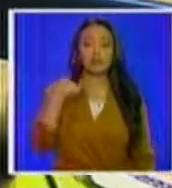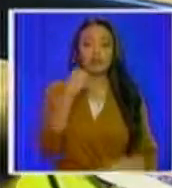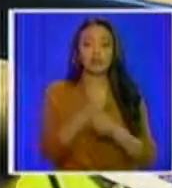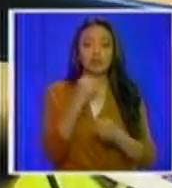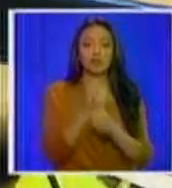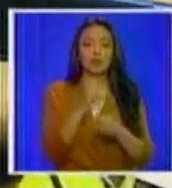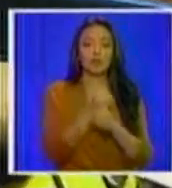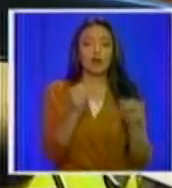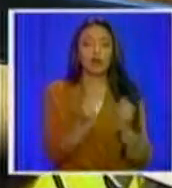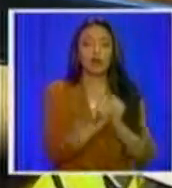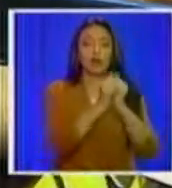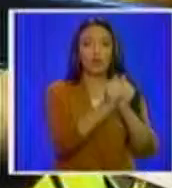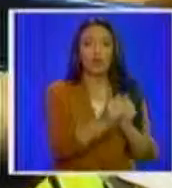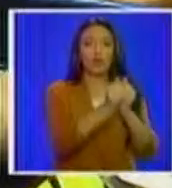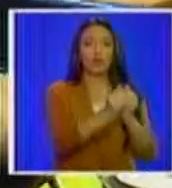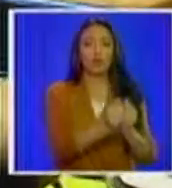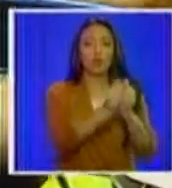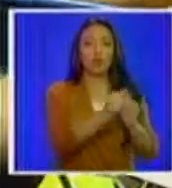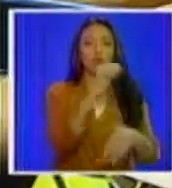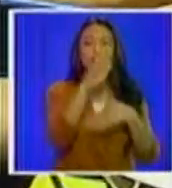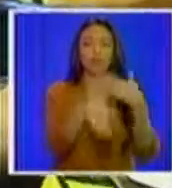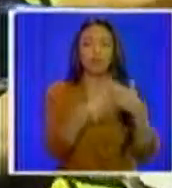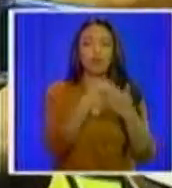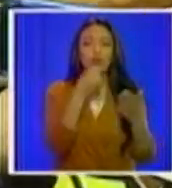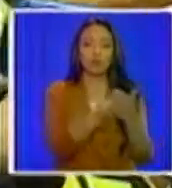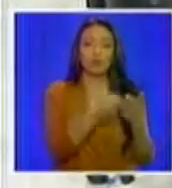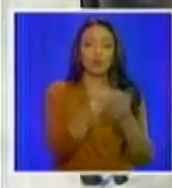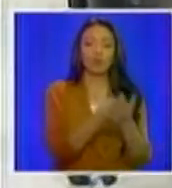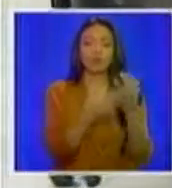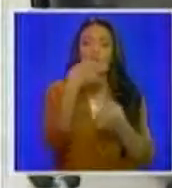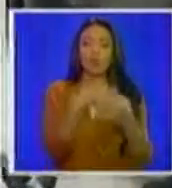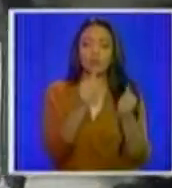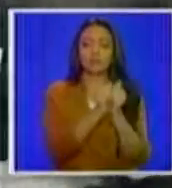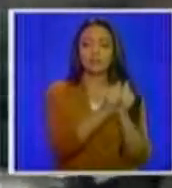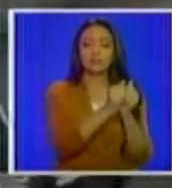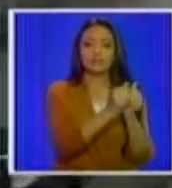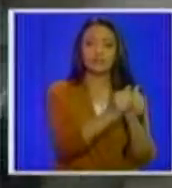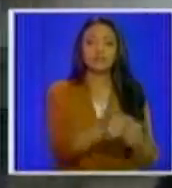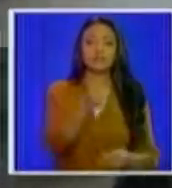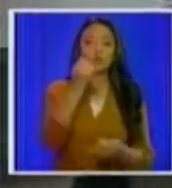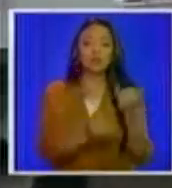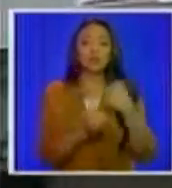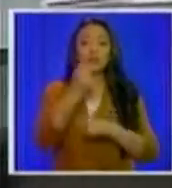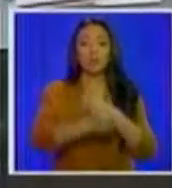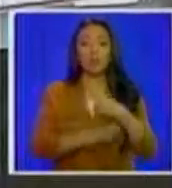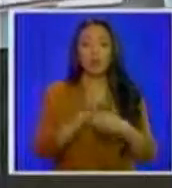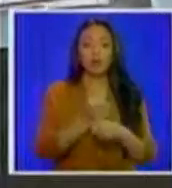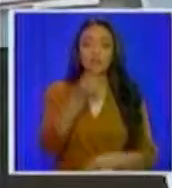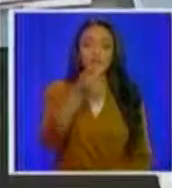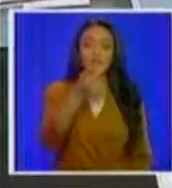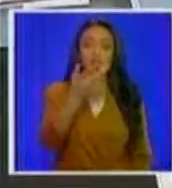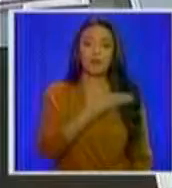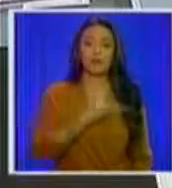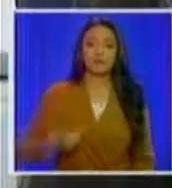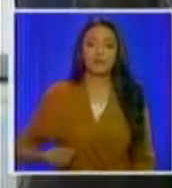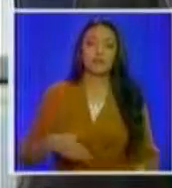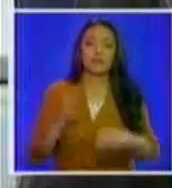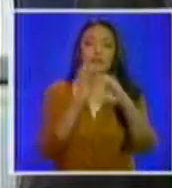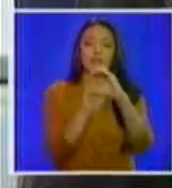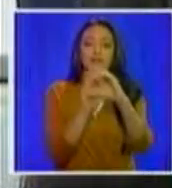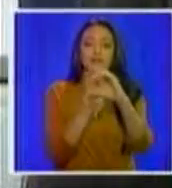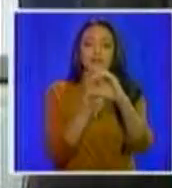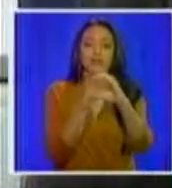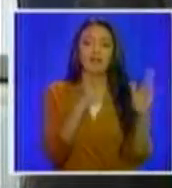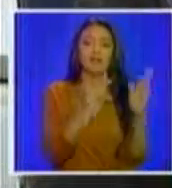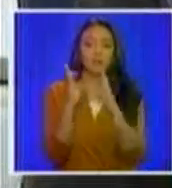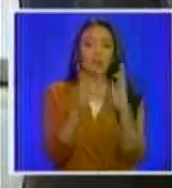despacho y le he acompañado en todas las luchas, en todos los juicios. El último año, Trujillo lideró el Consejo de Participación Ciudadana, en donde